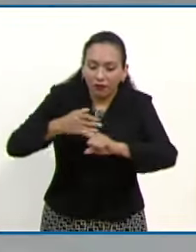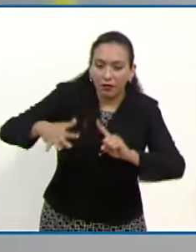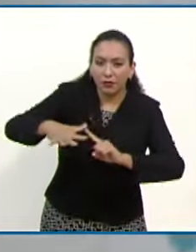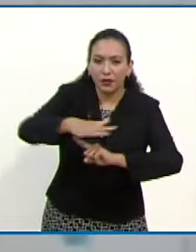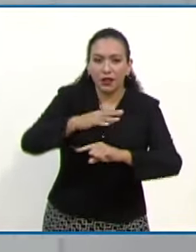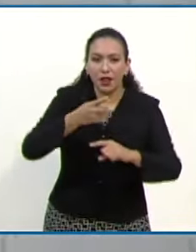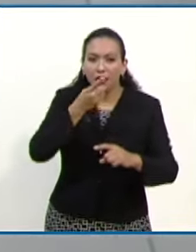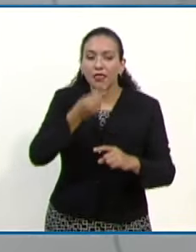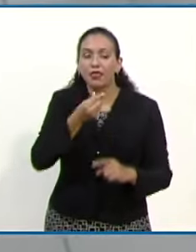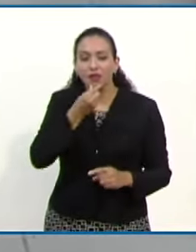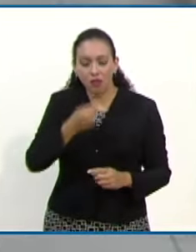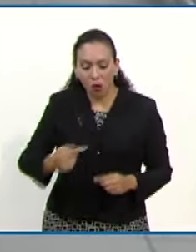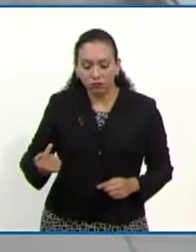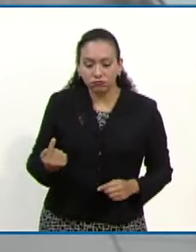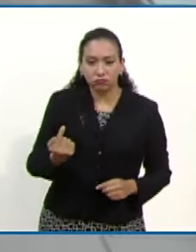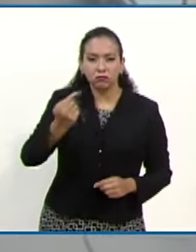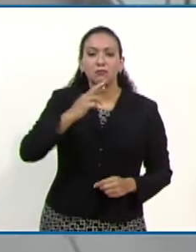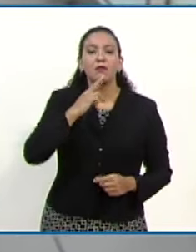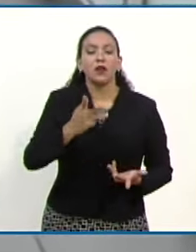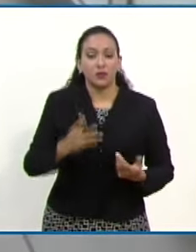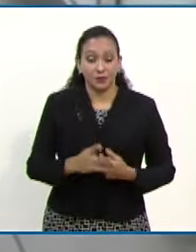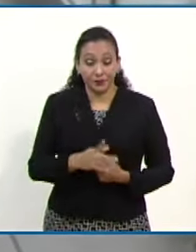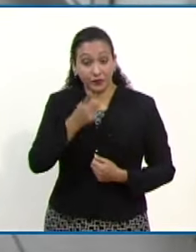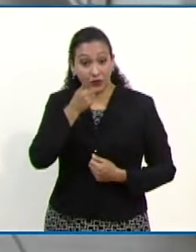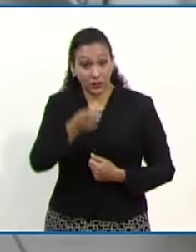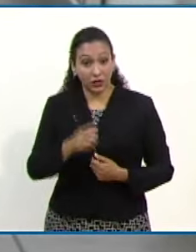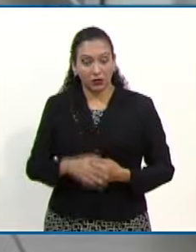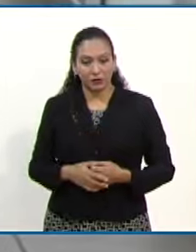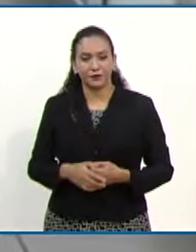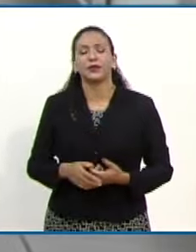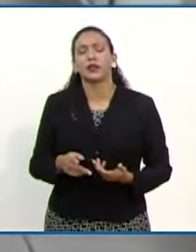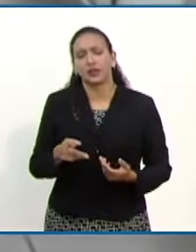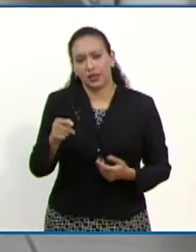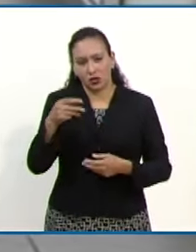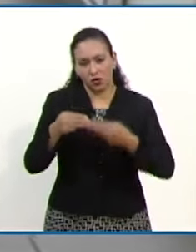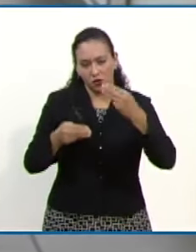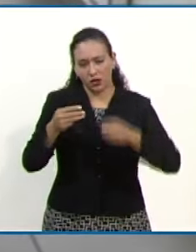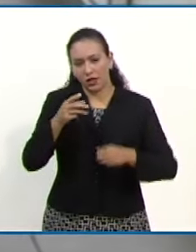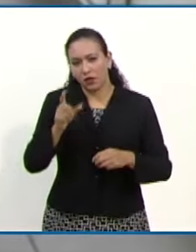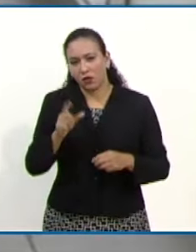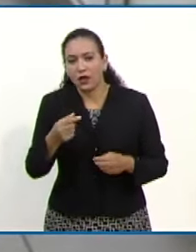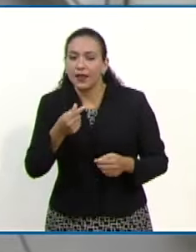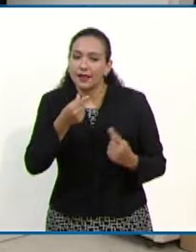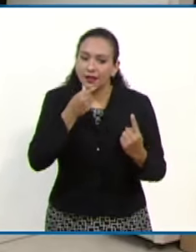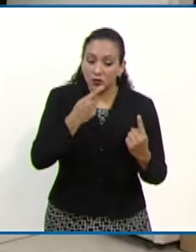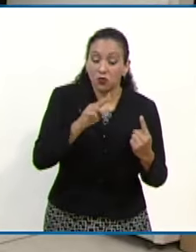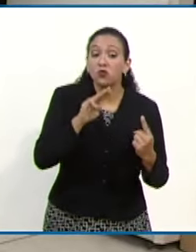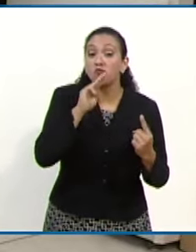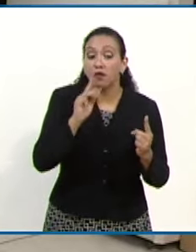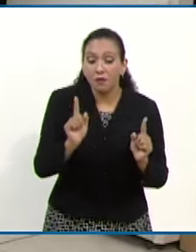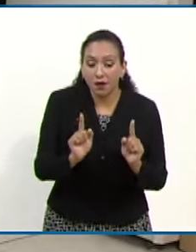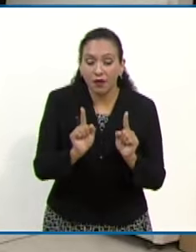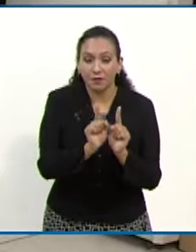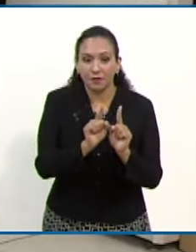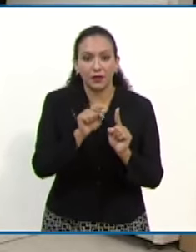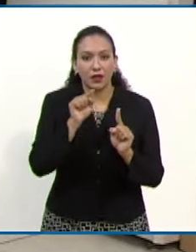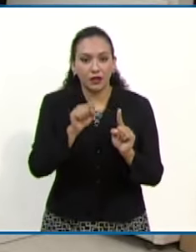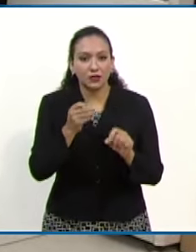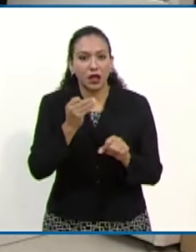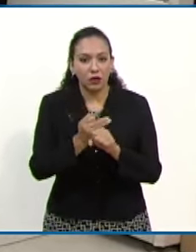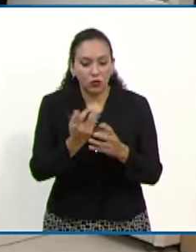niño. Además, estimó que las convivencias de revinculación familiar entre el niño y su mamá se encuentran en fase